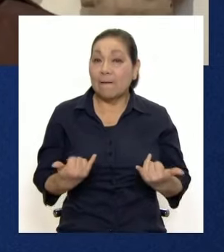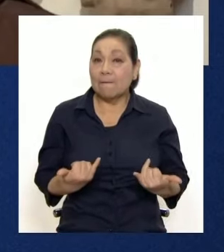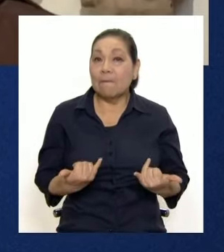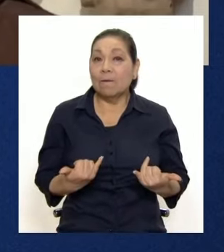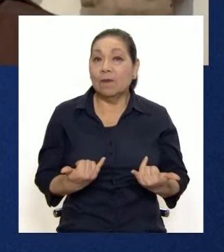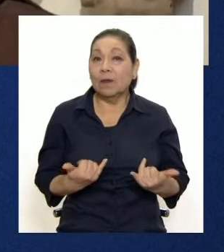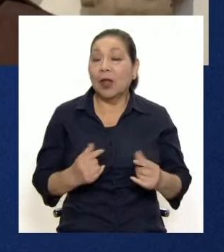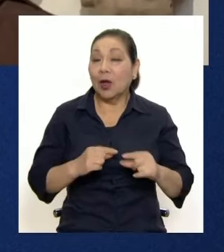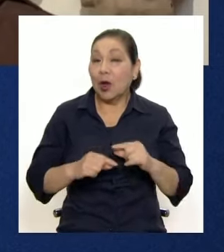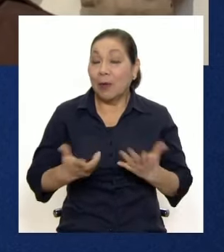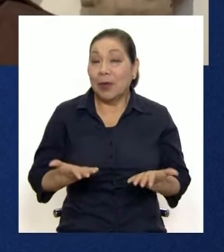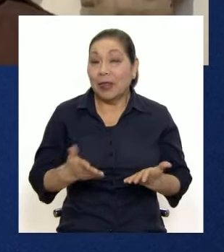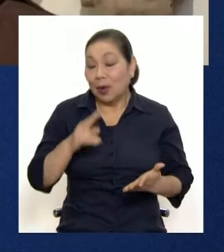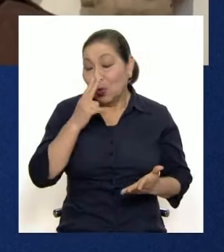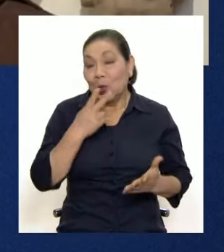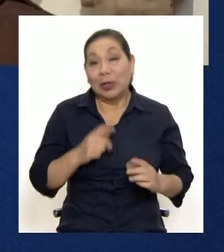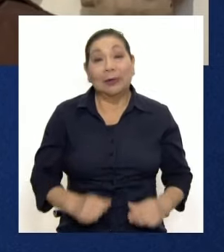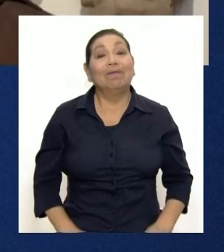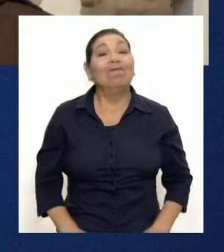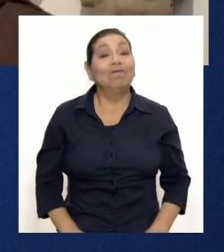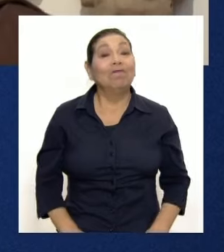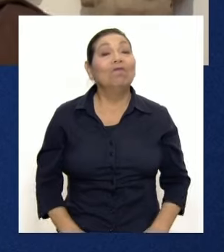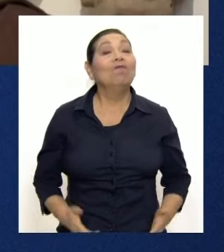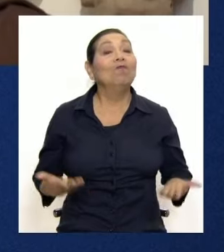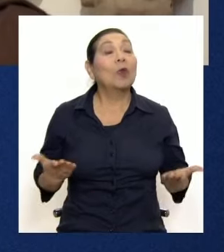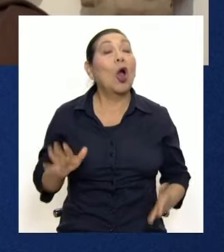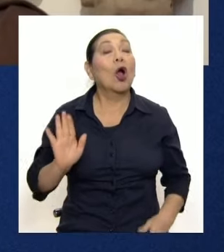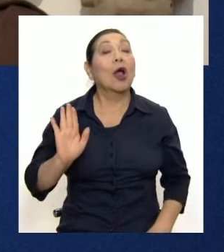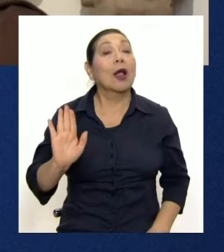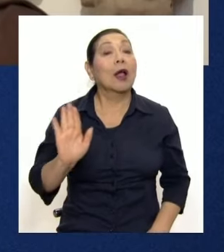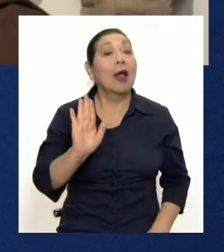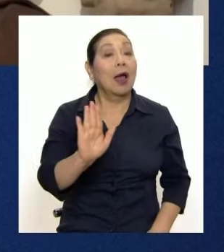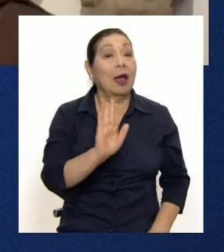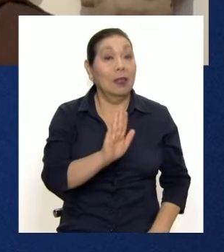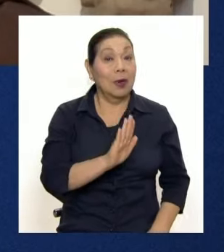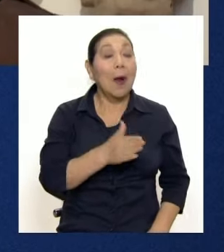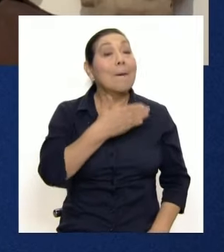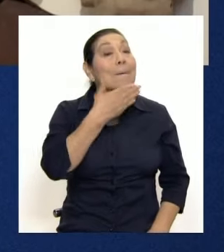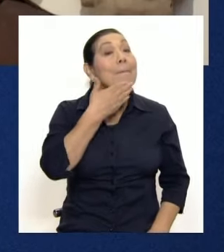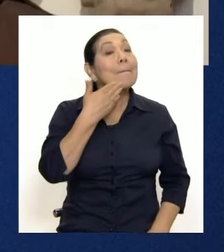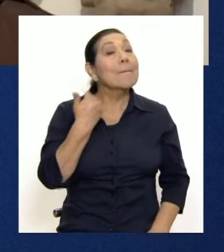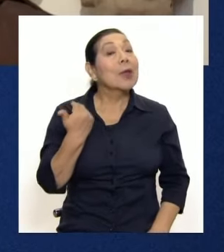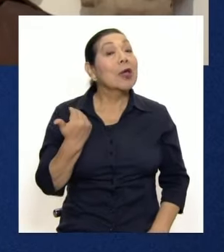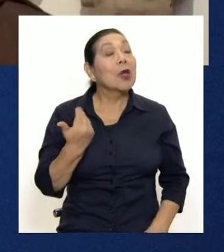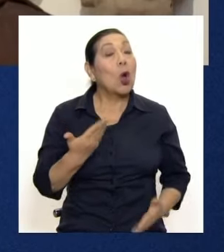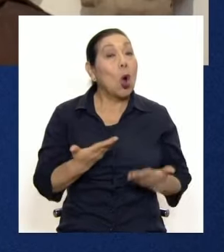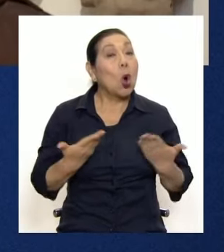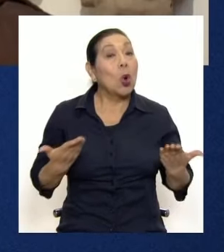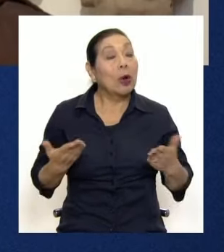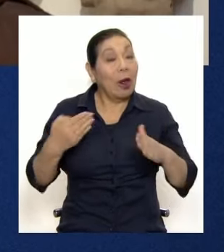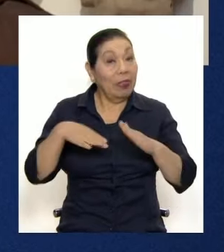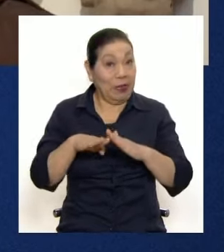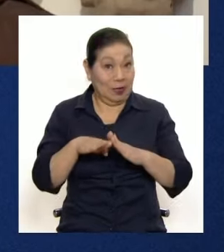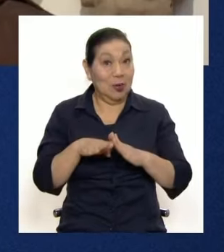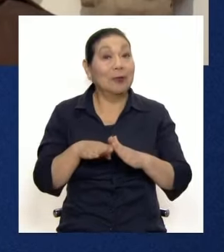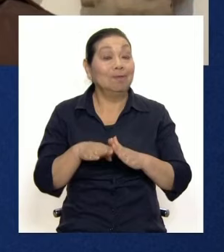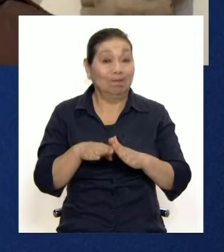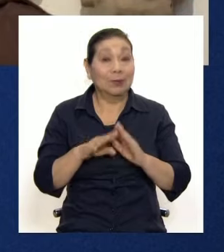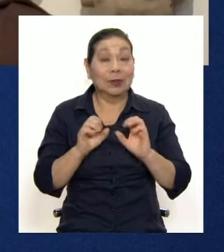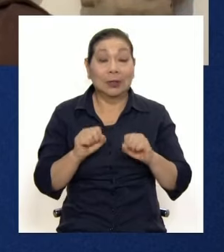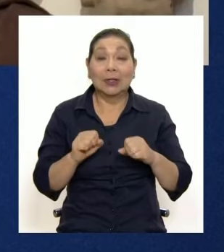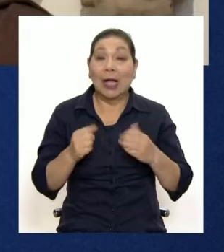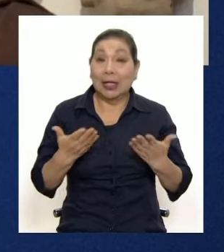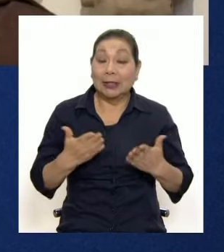orografía del Perú y eso nos lleva a que tengamos que mejorar nuestras condiciones internas para